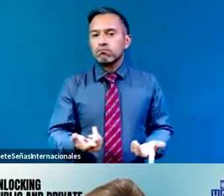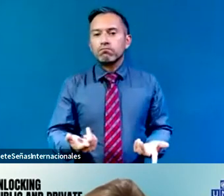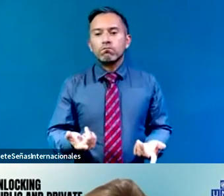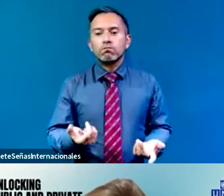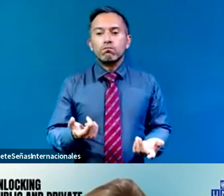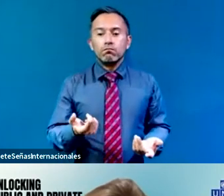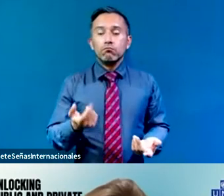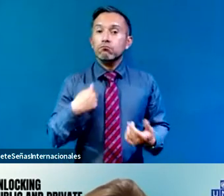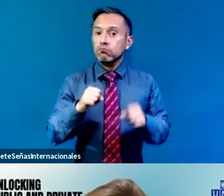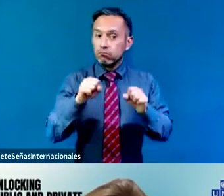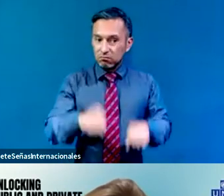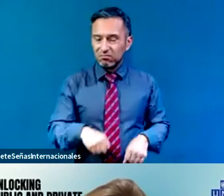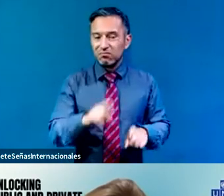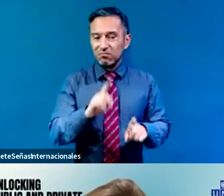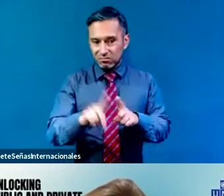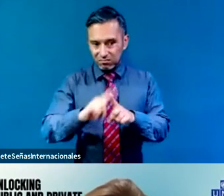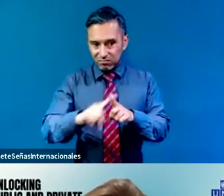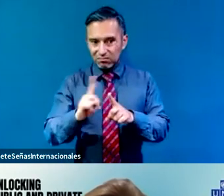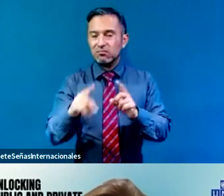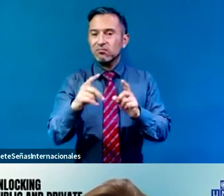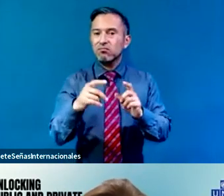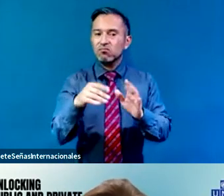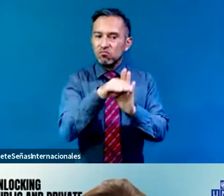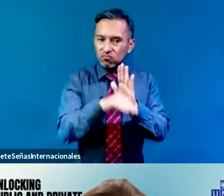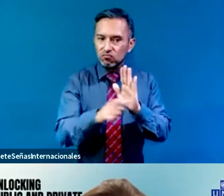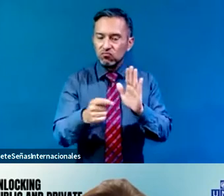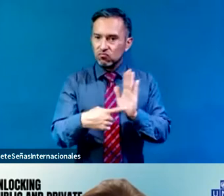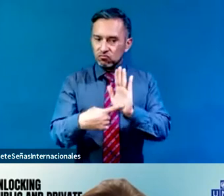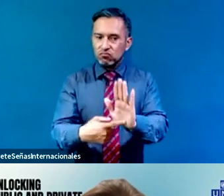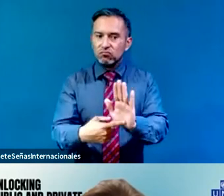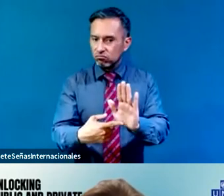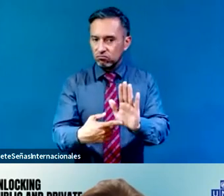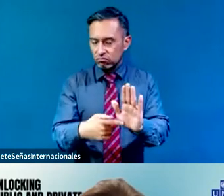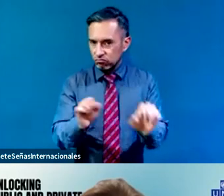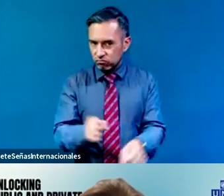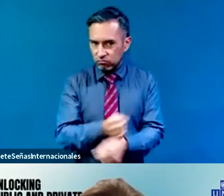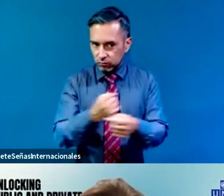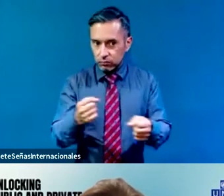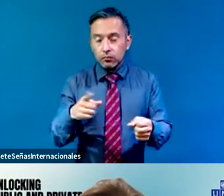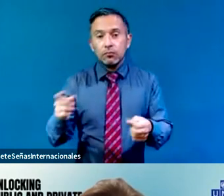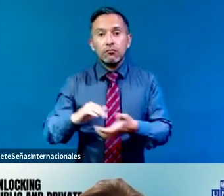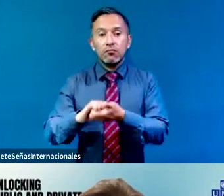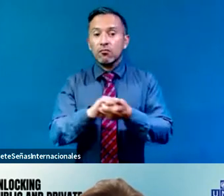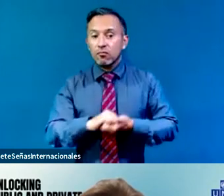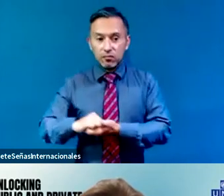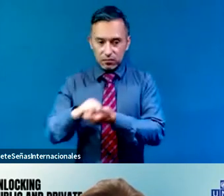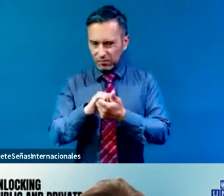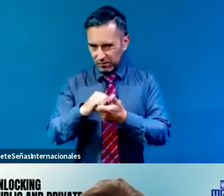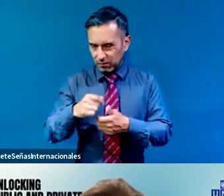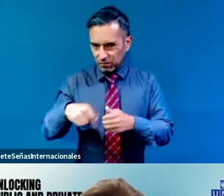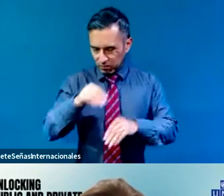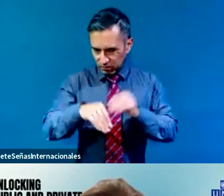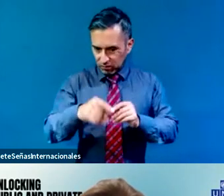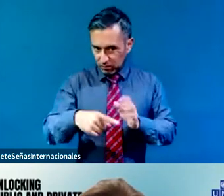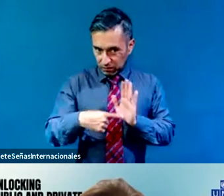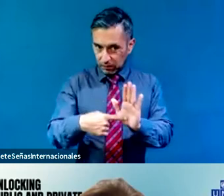podamos implementar todas estas medidas que hemos presentado a partir de la coalición sin verdaderamente atender